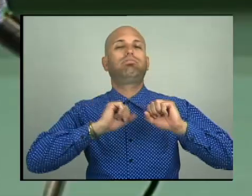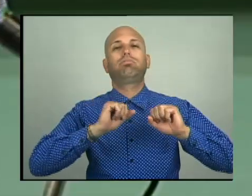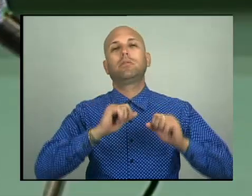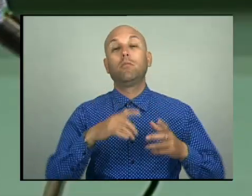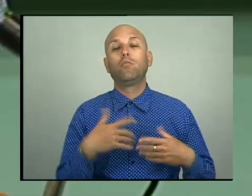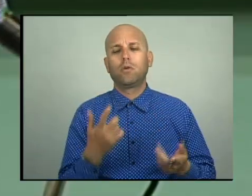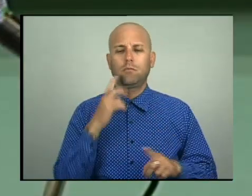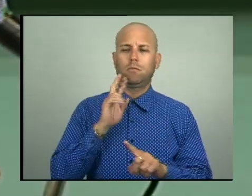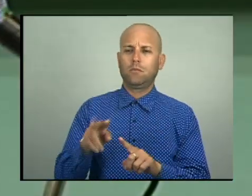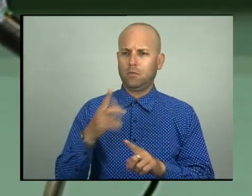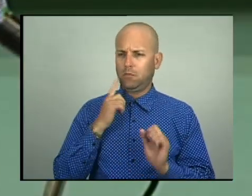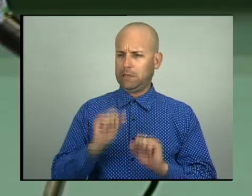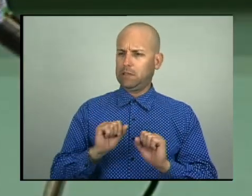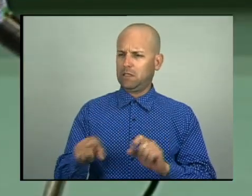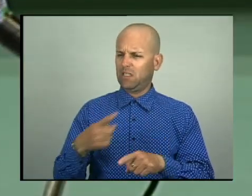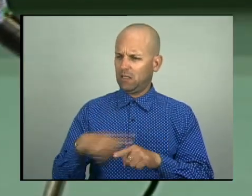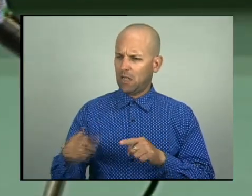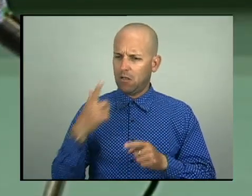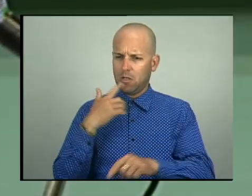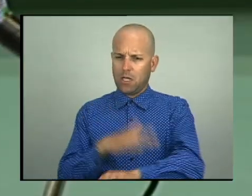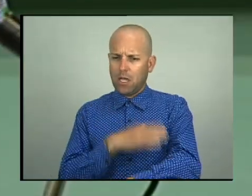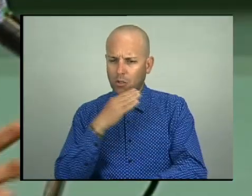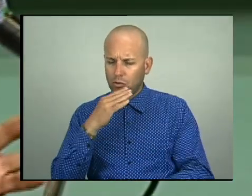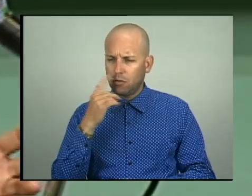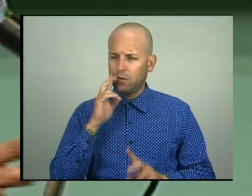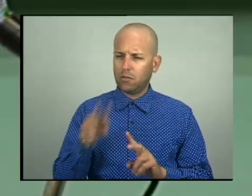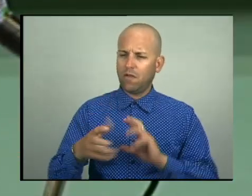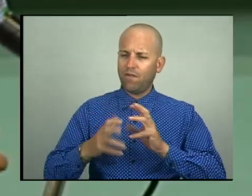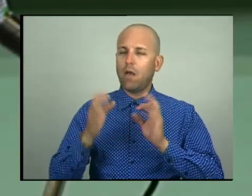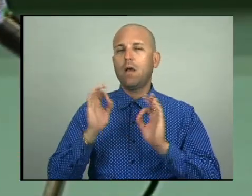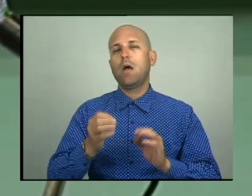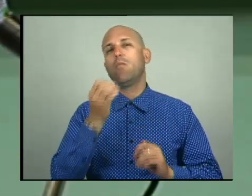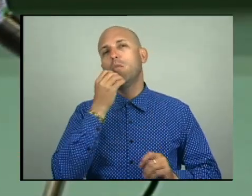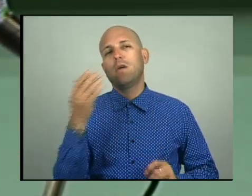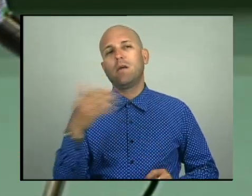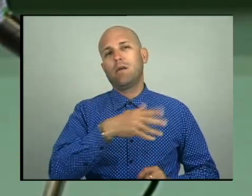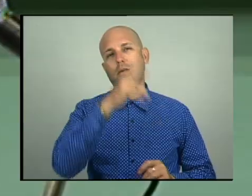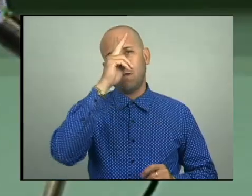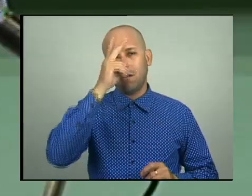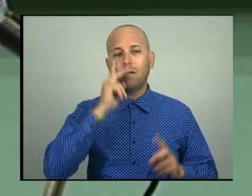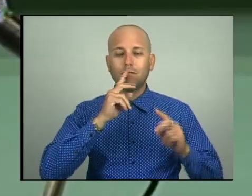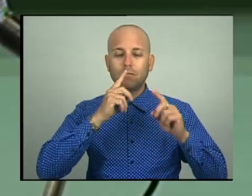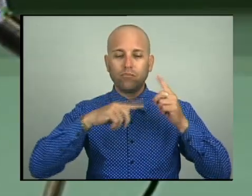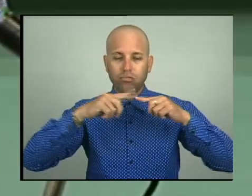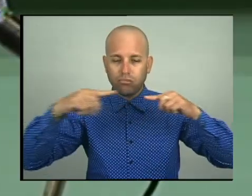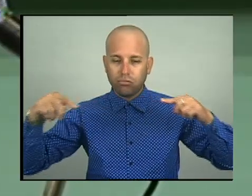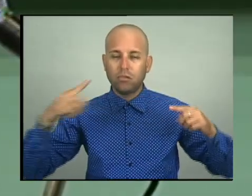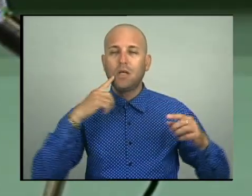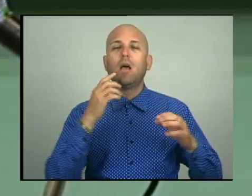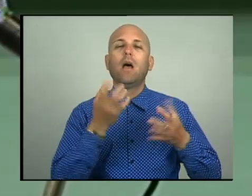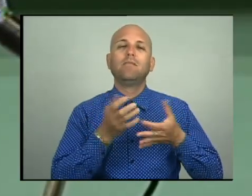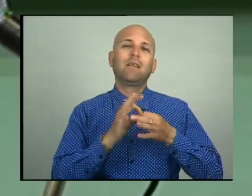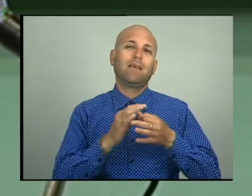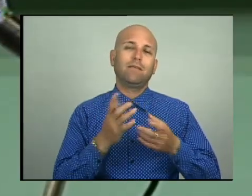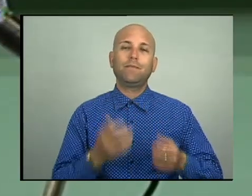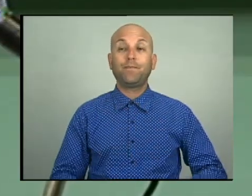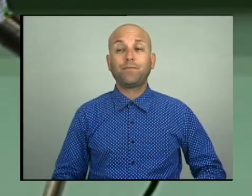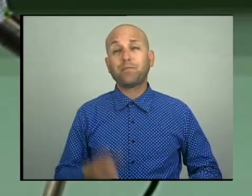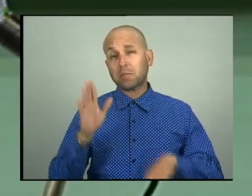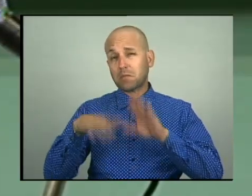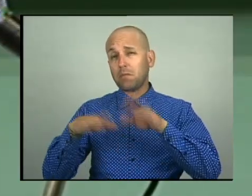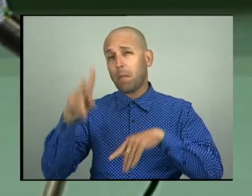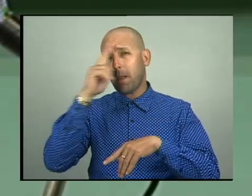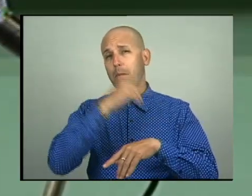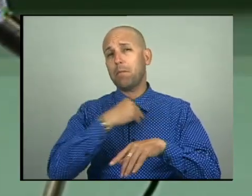la sospecha clínica. De manera general, en la red cardiopediátrica pues llegan los pacientes o por la vía normal del médico de familia o remitidos